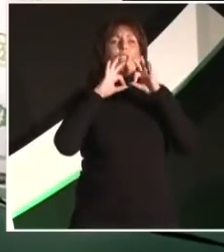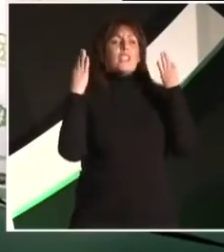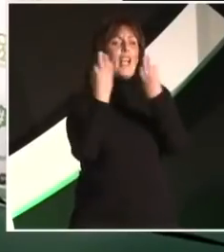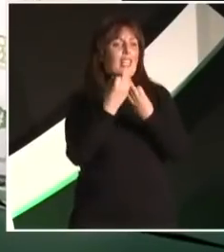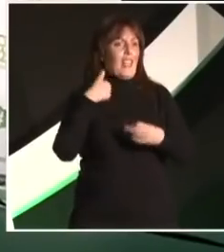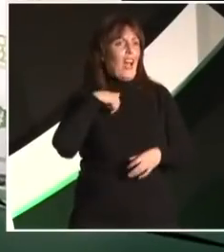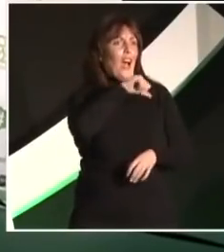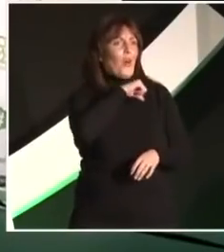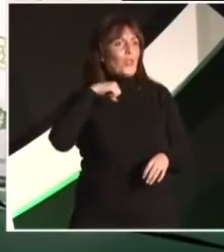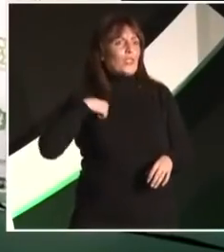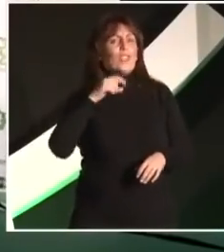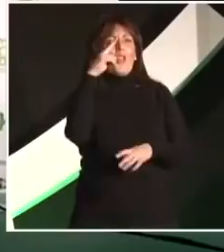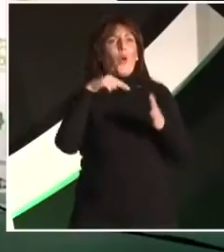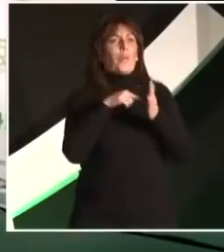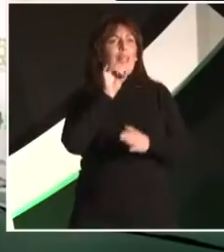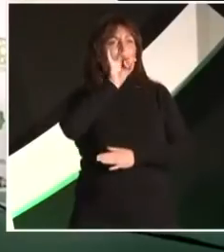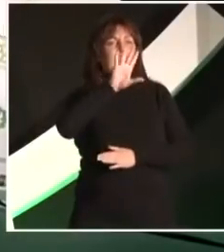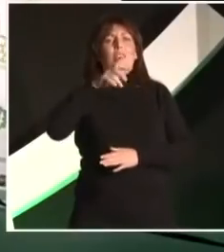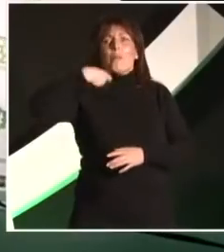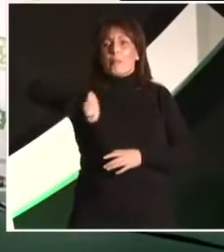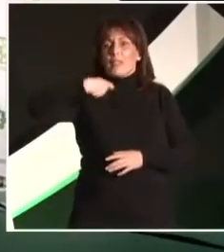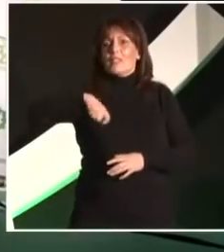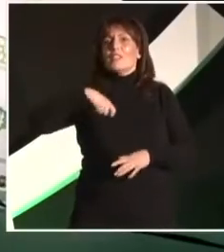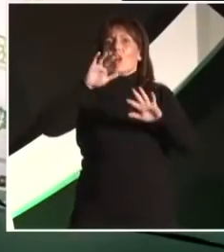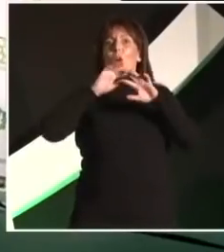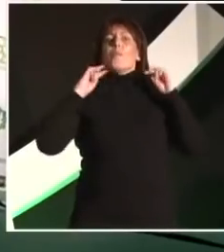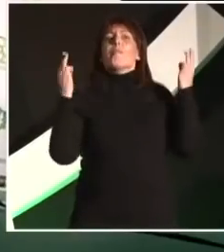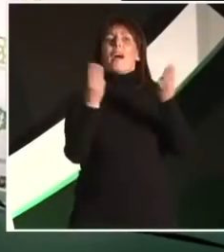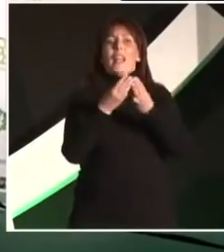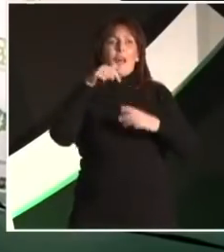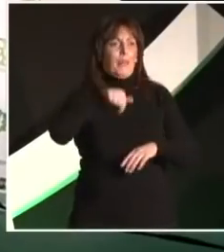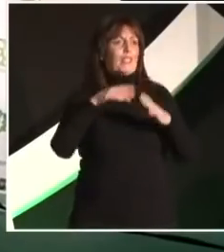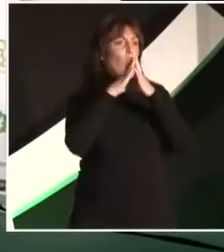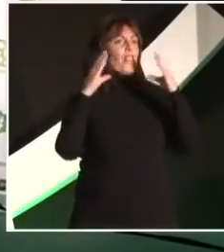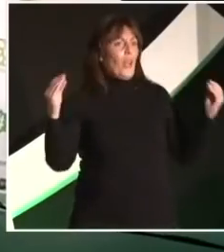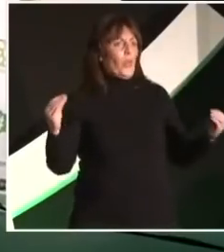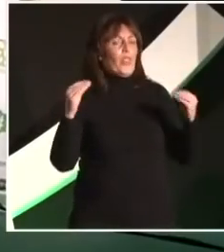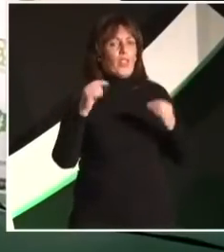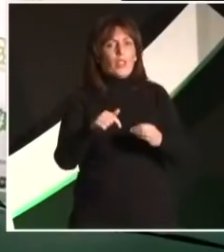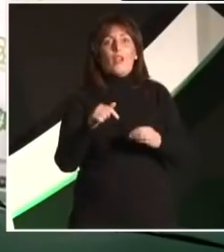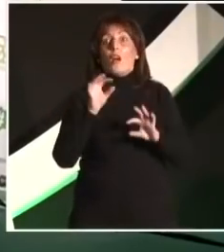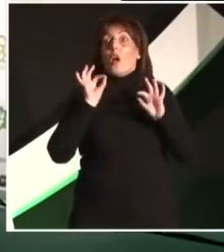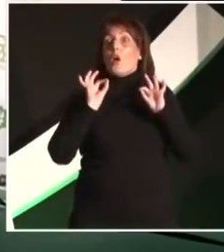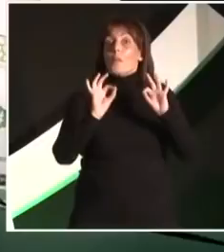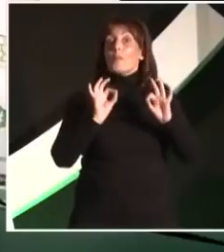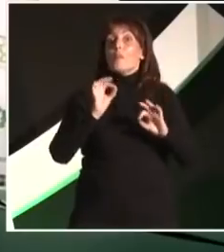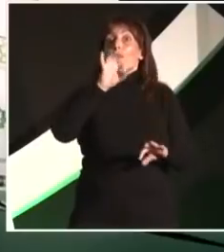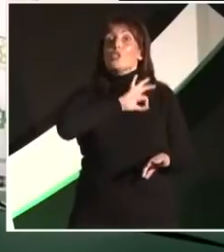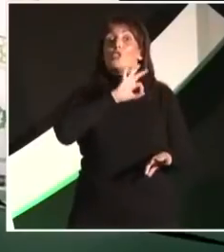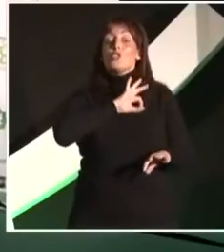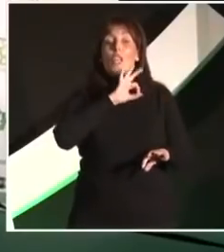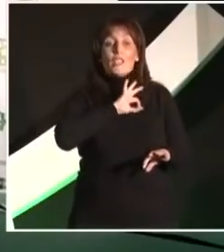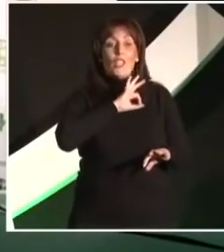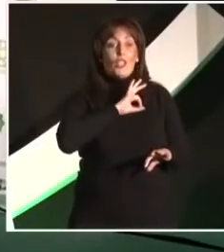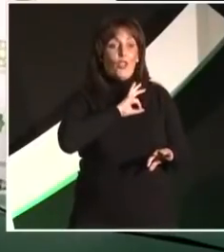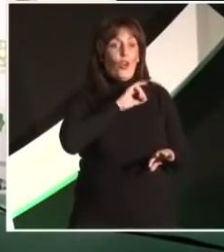designación autonómica. Desde 2015, presidente del Parlamento de Andalucía. El mismo señor que le dio